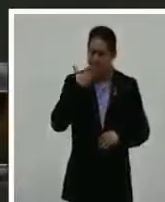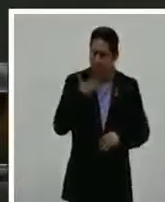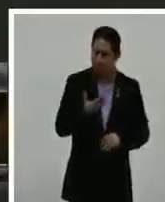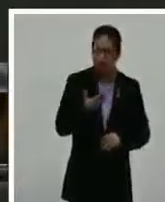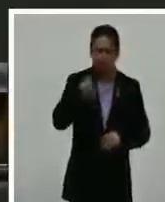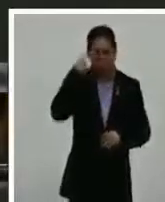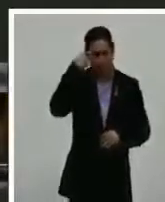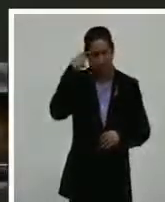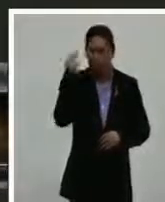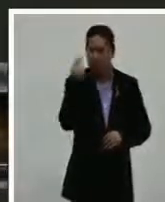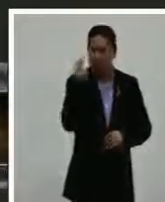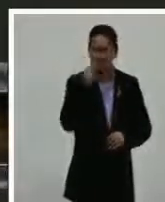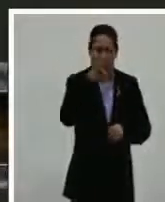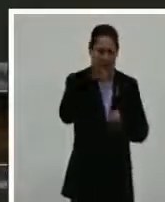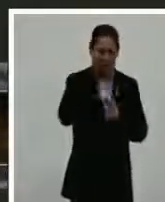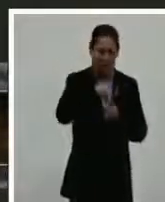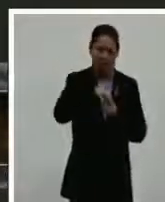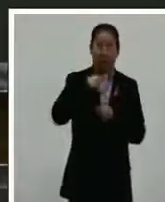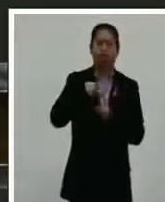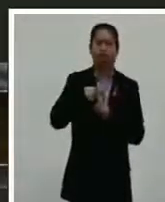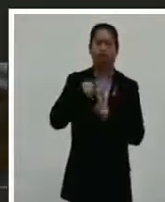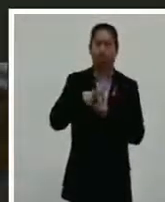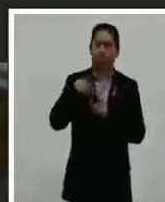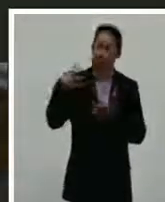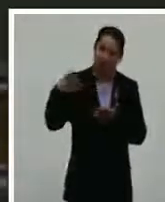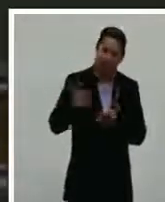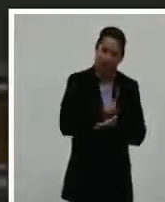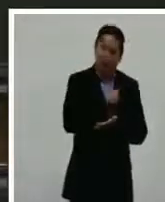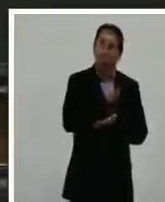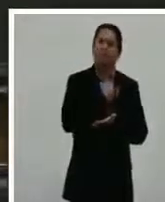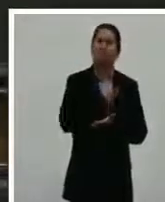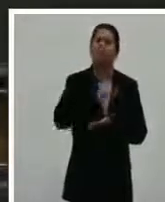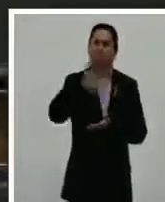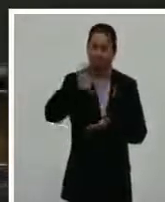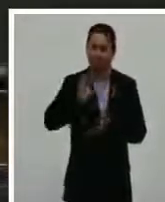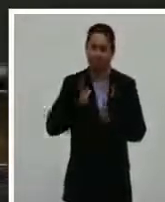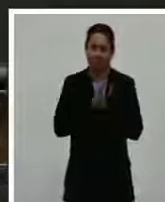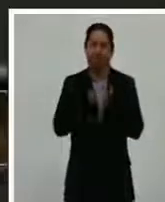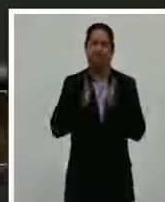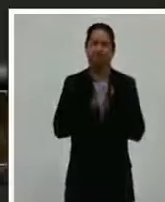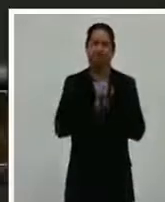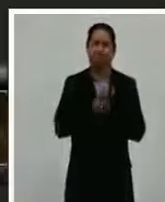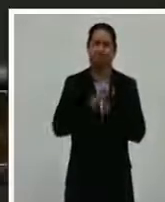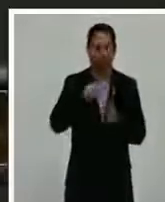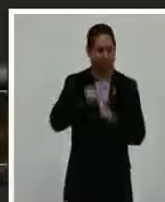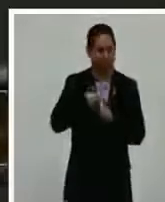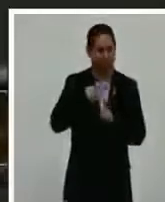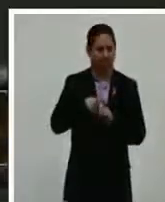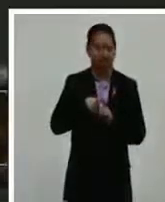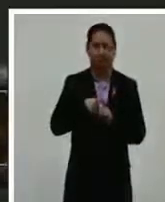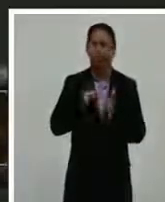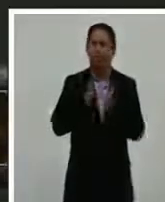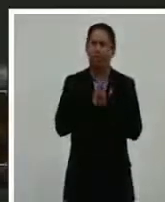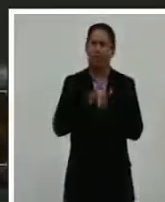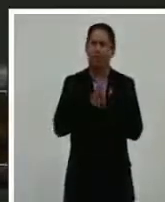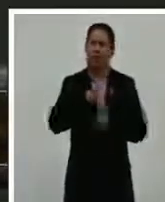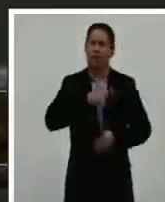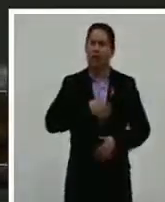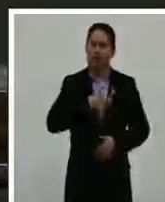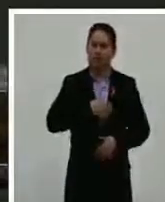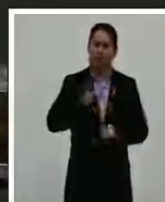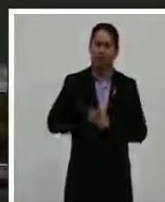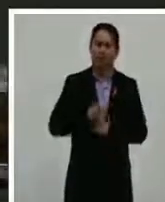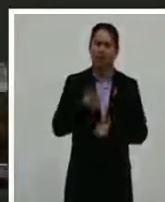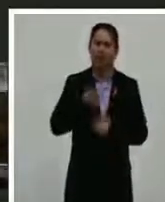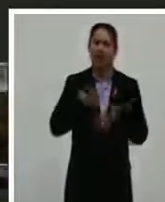todas y todos votamos a favor ganaremos una batalla de suma importancia en la lucha contra el cáncer porque le